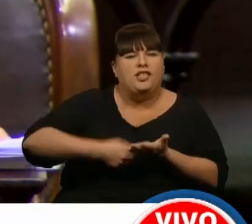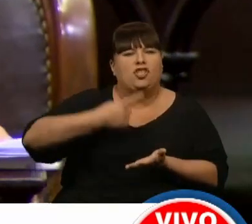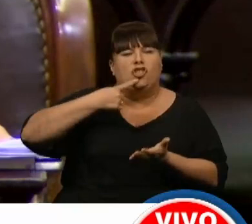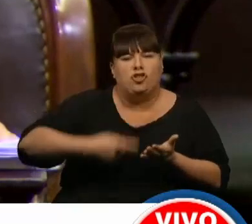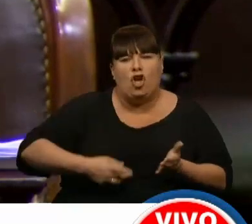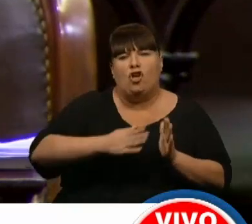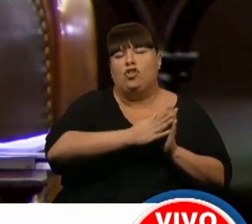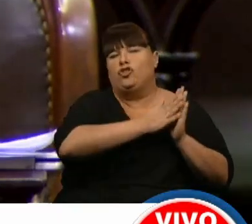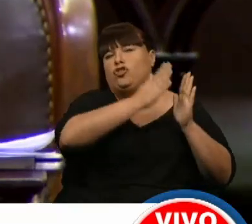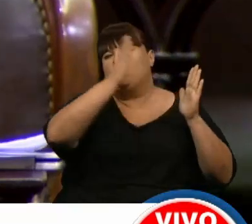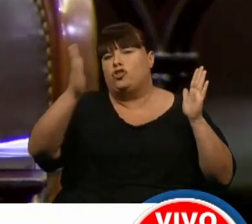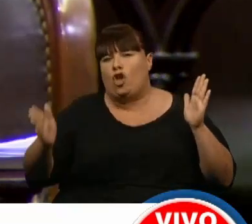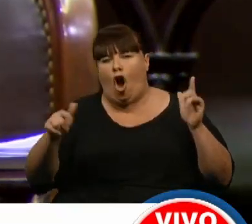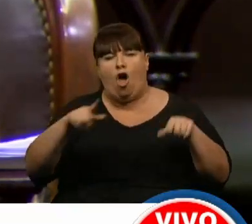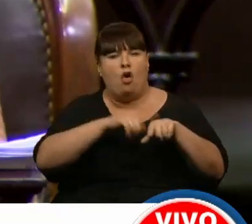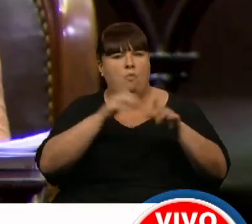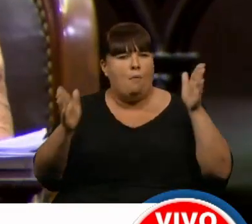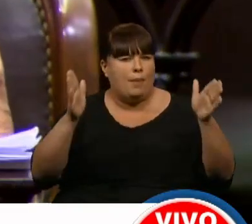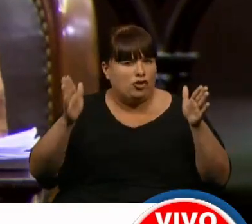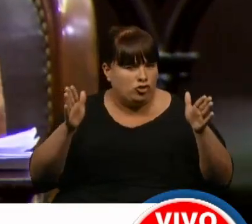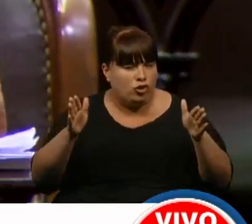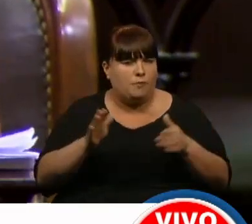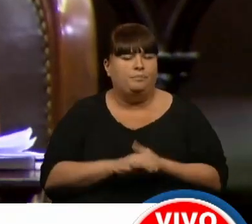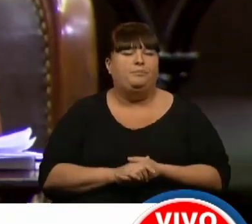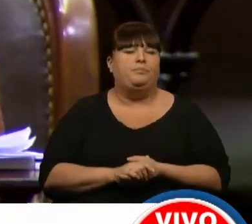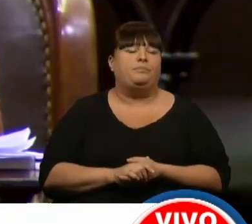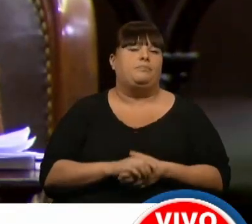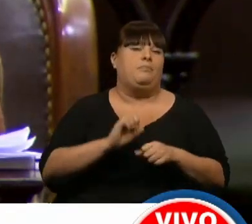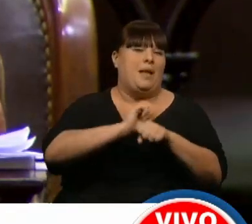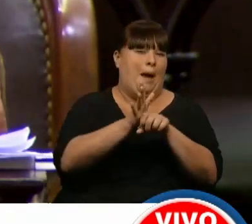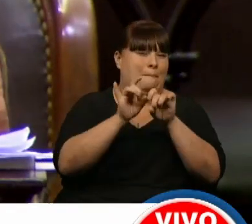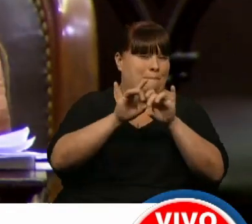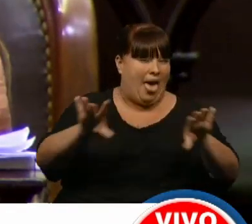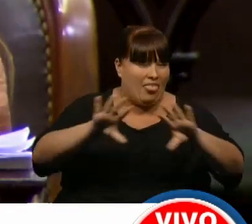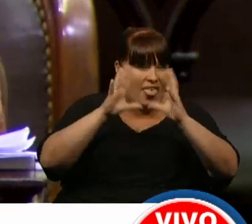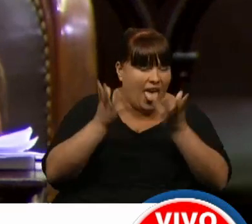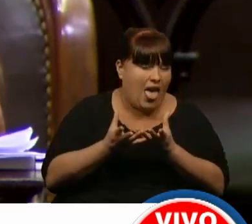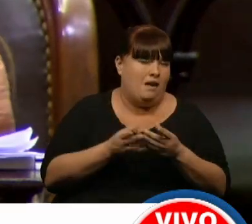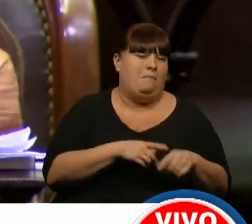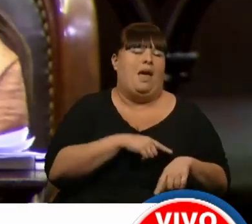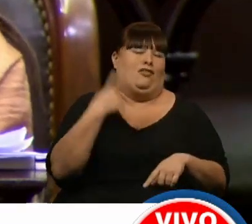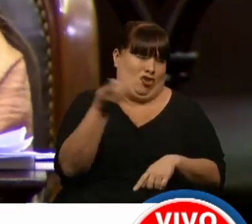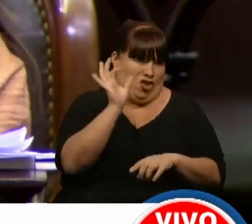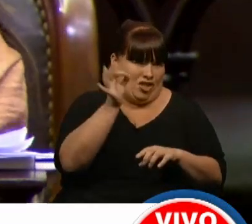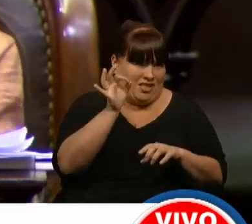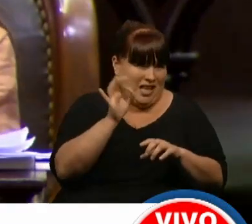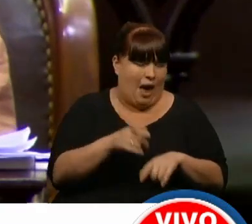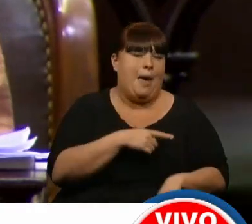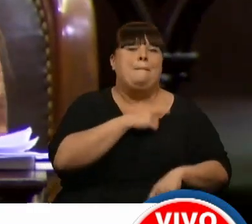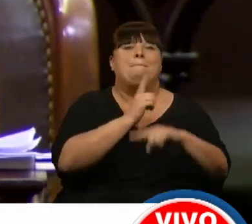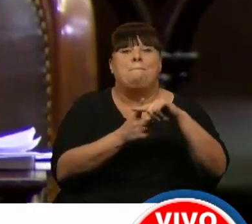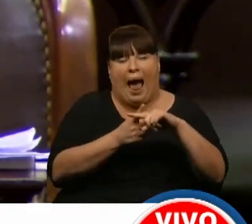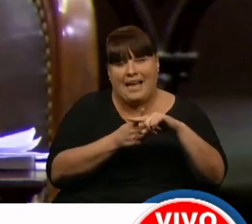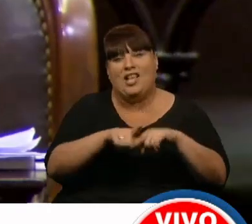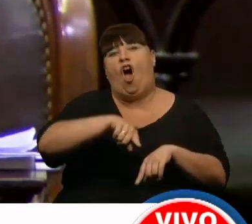durante todo este periodo donde, además de la pandemia que todos conocemos y de la